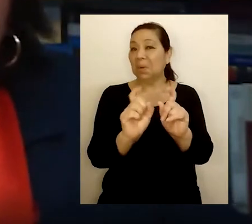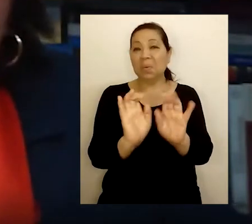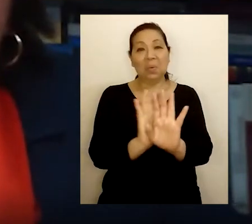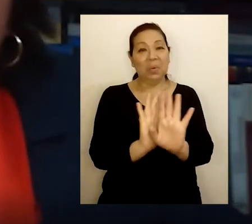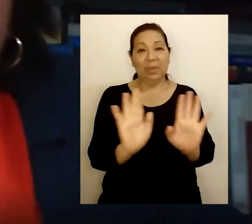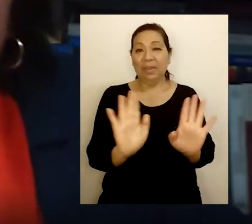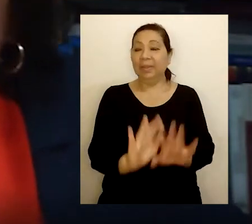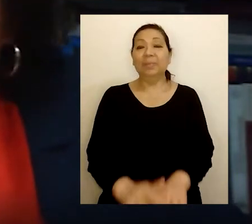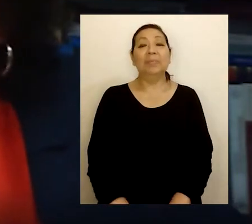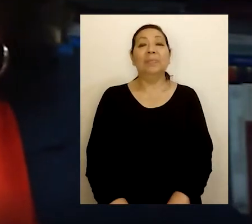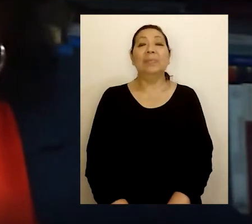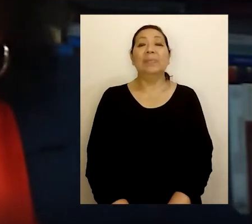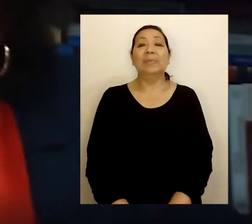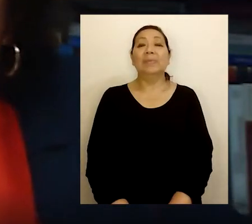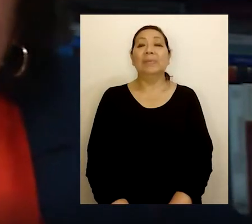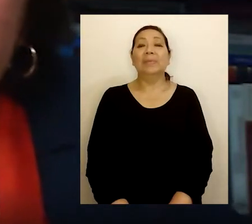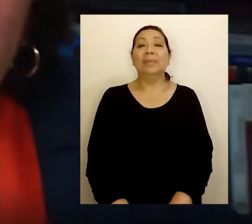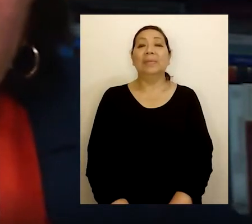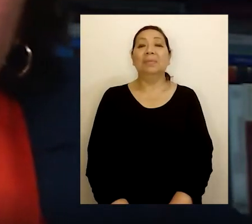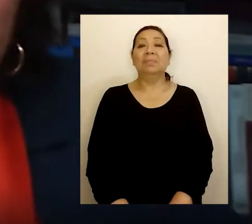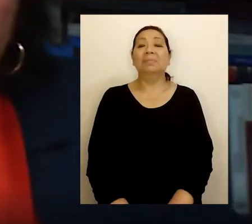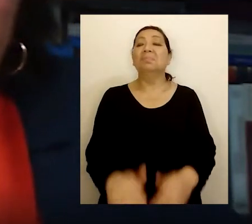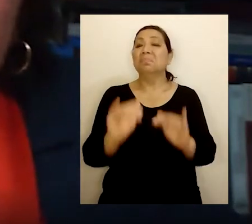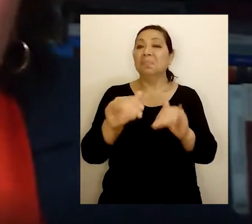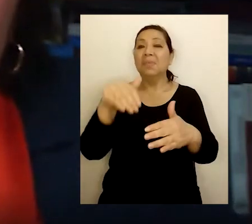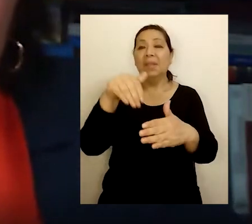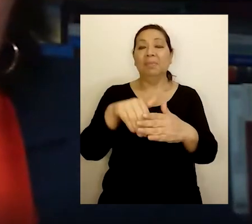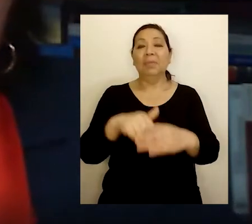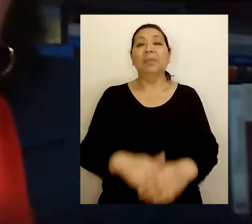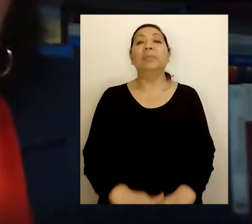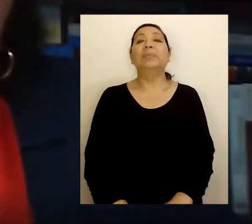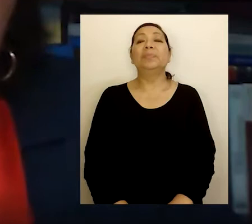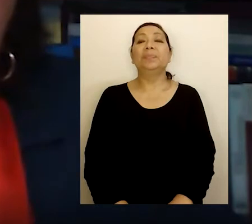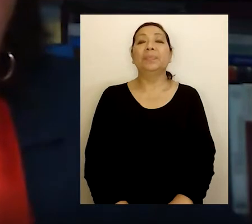No habiendo preguntas que plantear, la causa queda al voto.